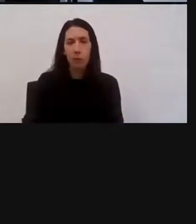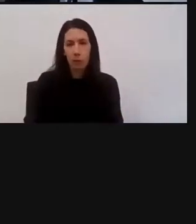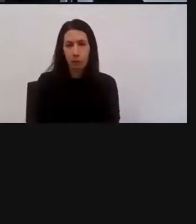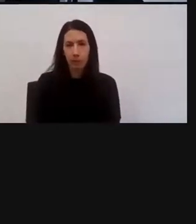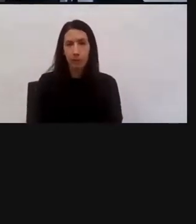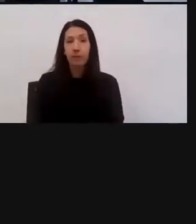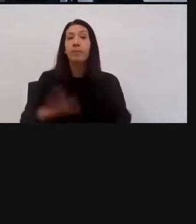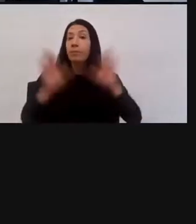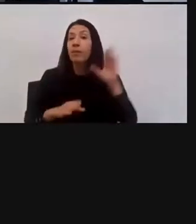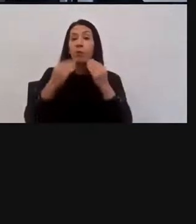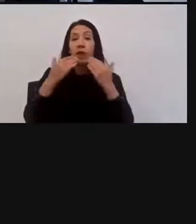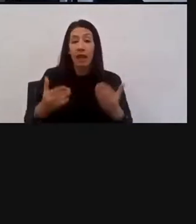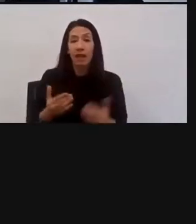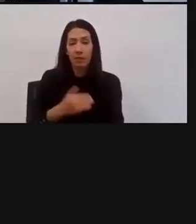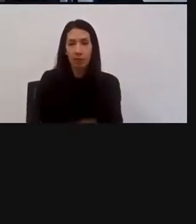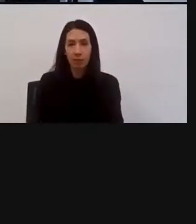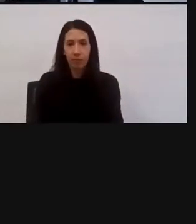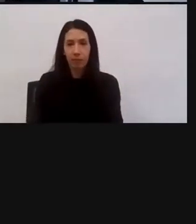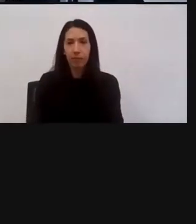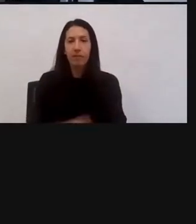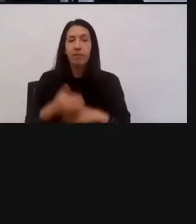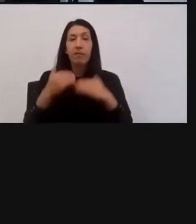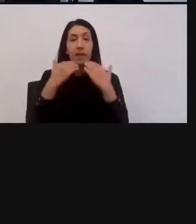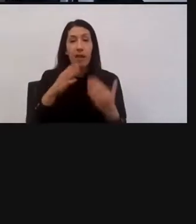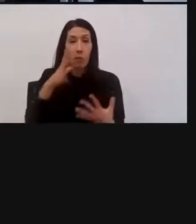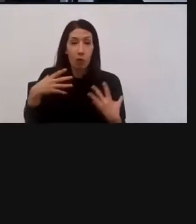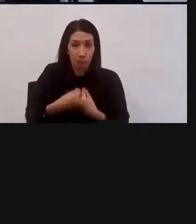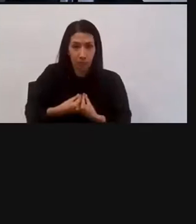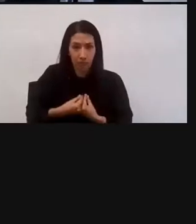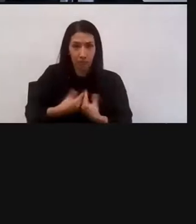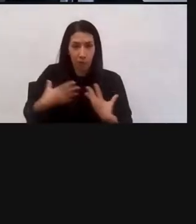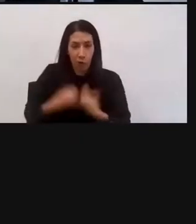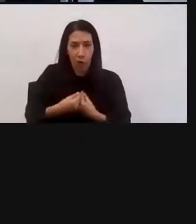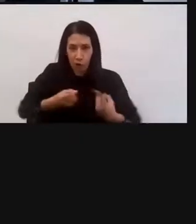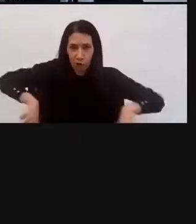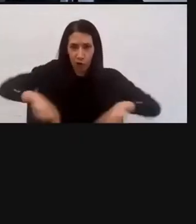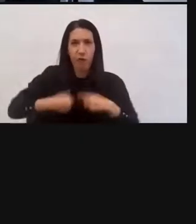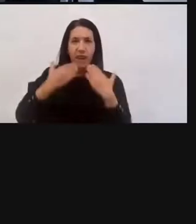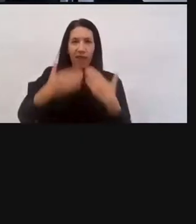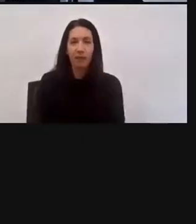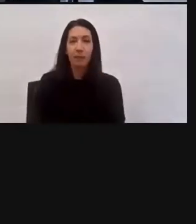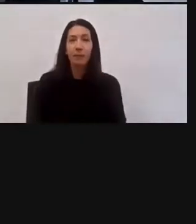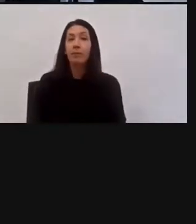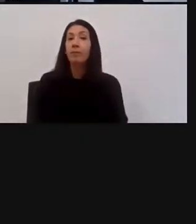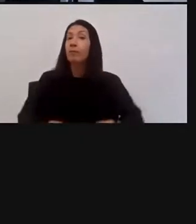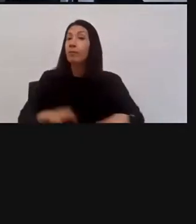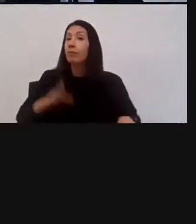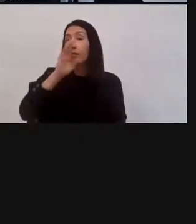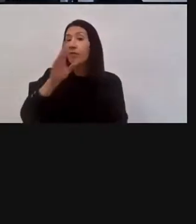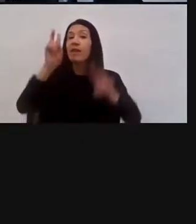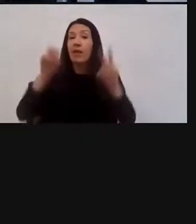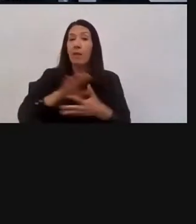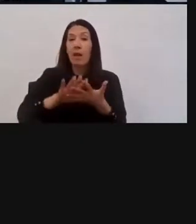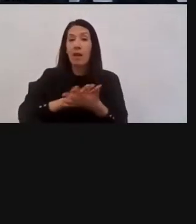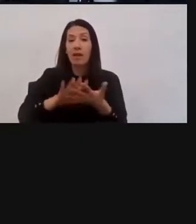Muchas gracias, Virginia. Muchas gracias por estar esta mañana con nosotros. Pues vamos directamente al tema. Nicolás